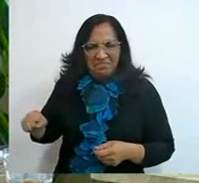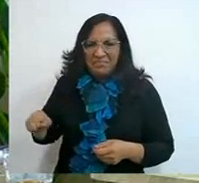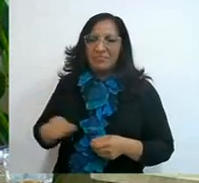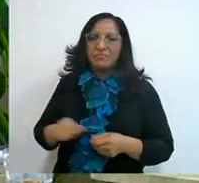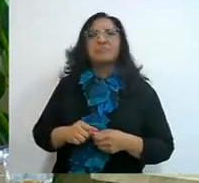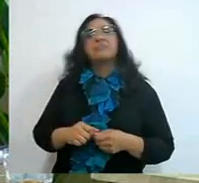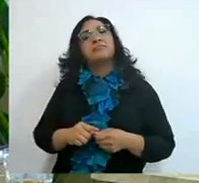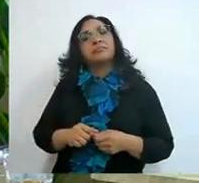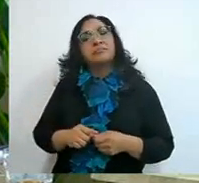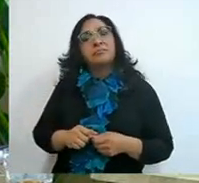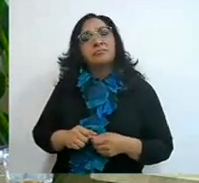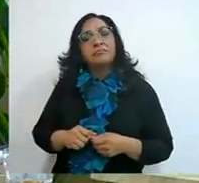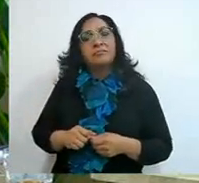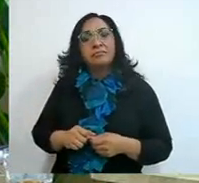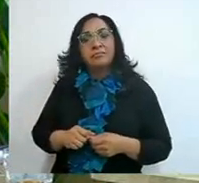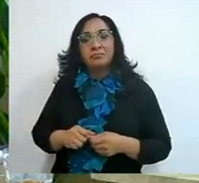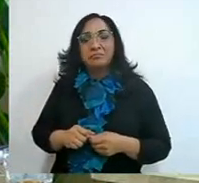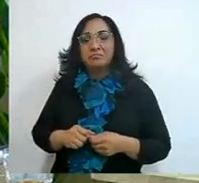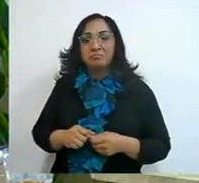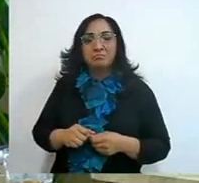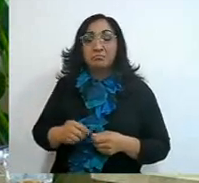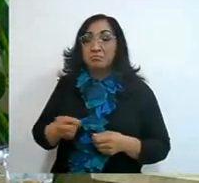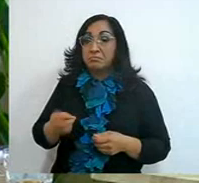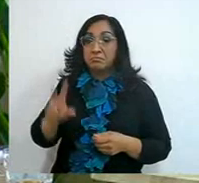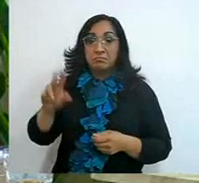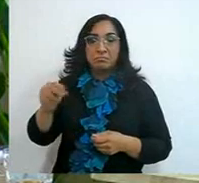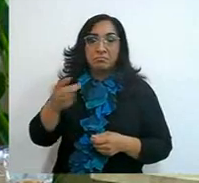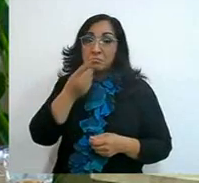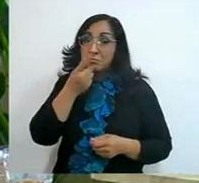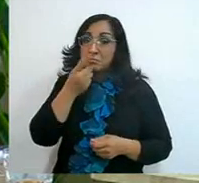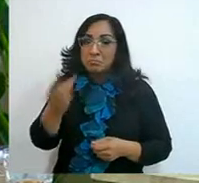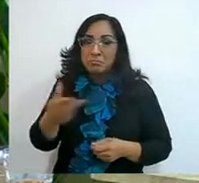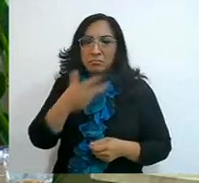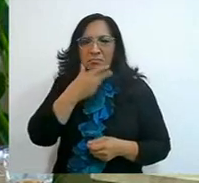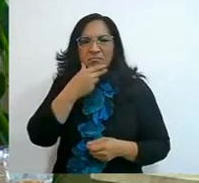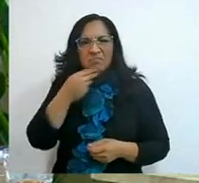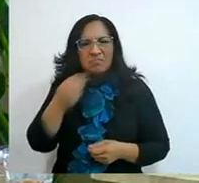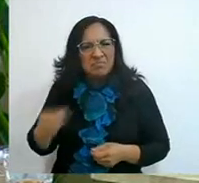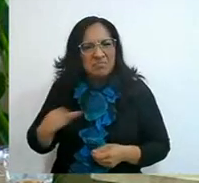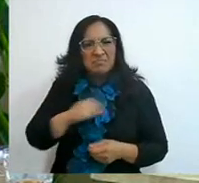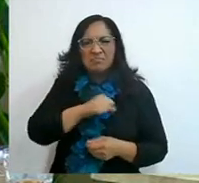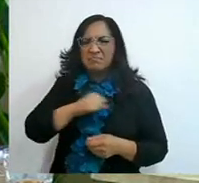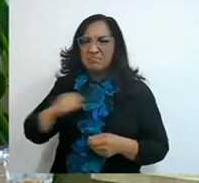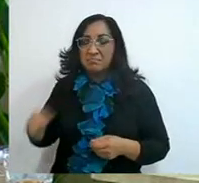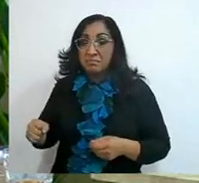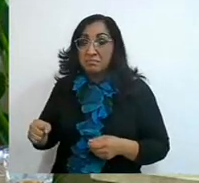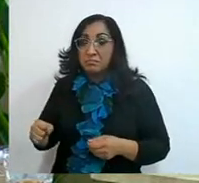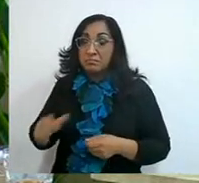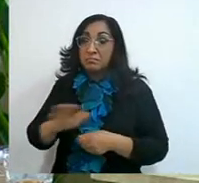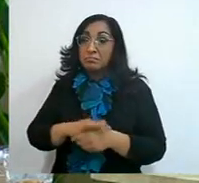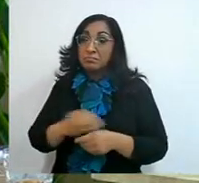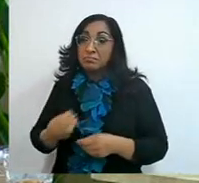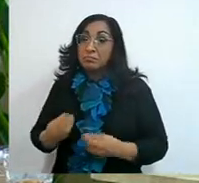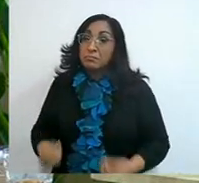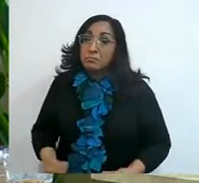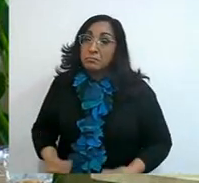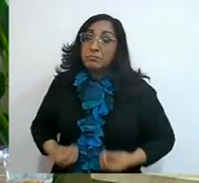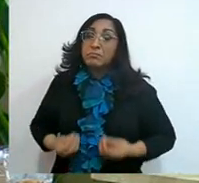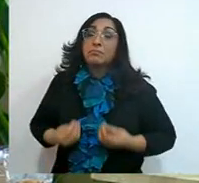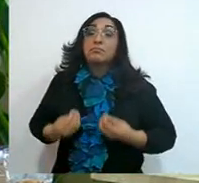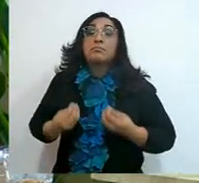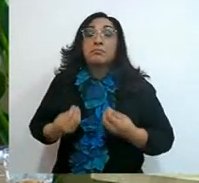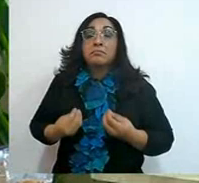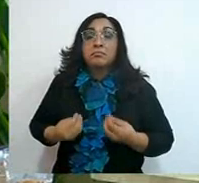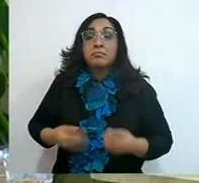Perverso. Ni siquiera dice el hombre, es un perverso. Porque en su corazón, al traer un falso